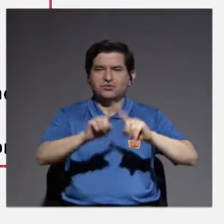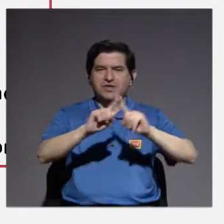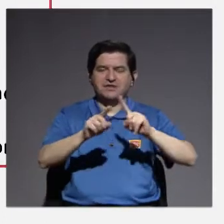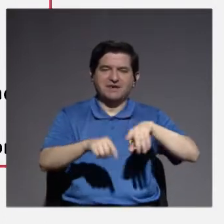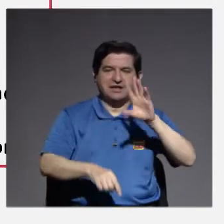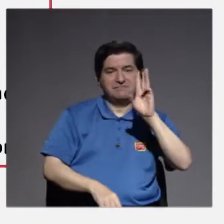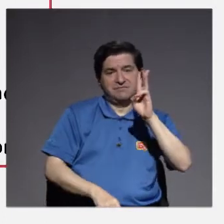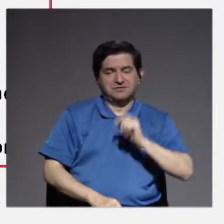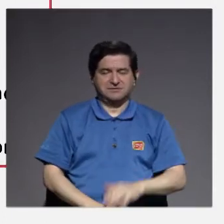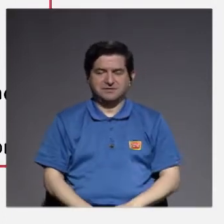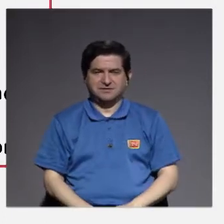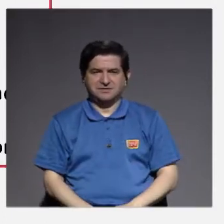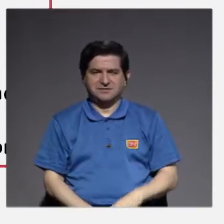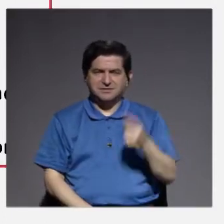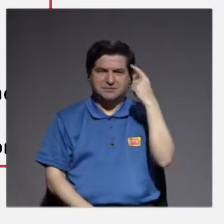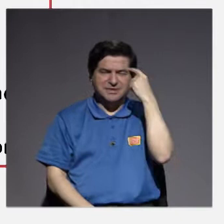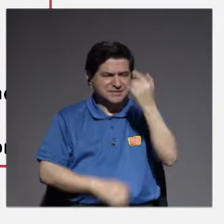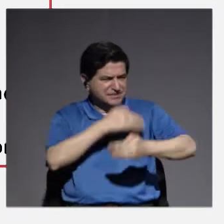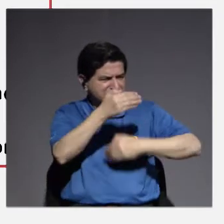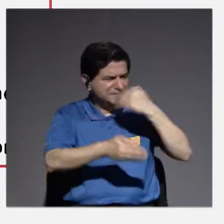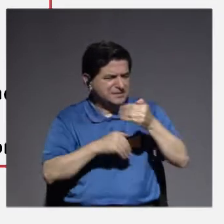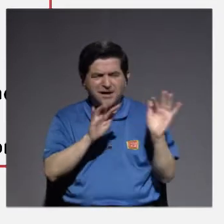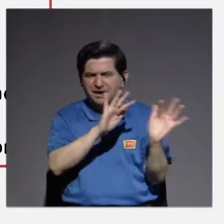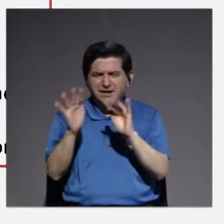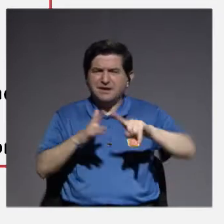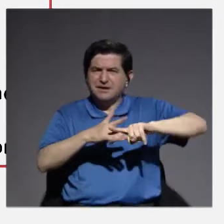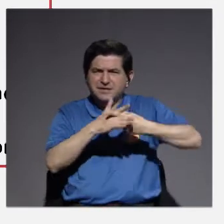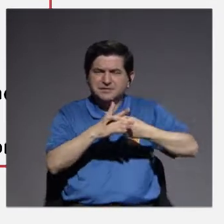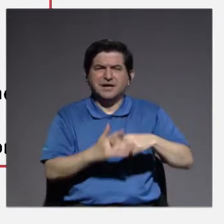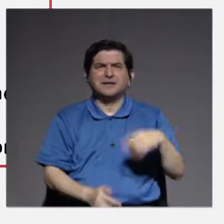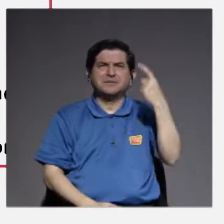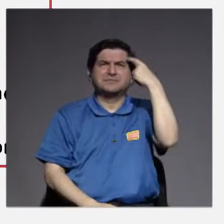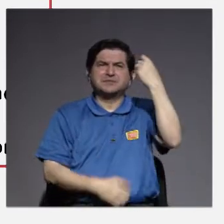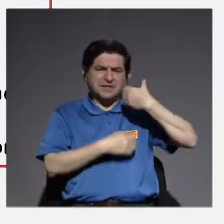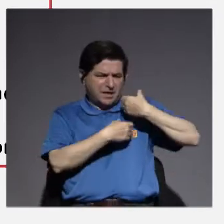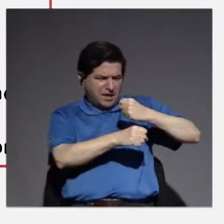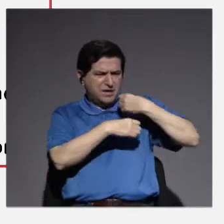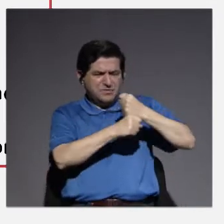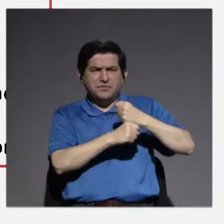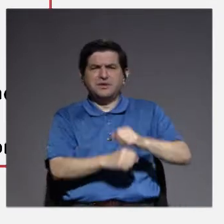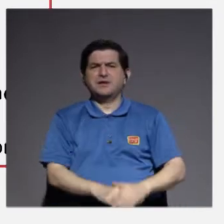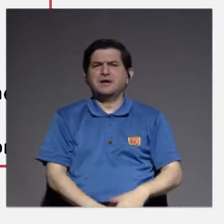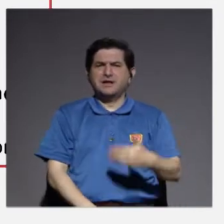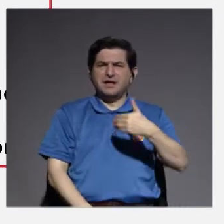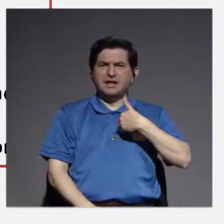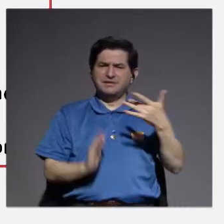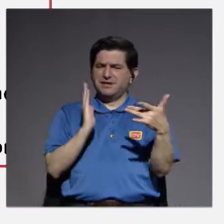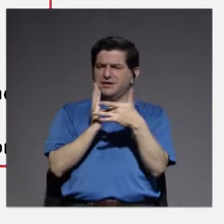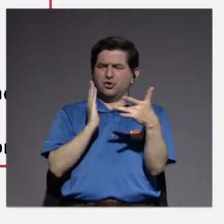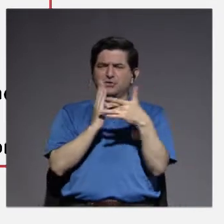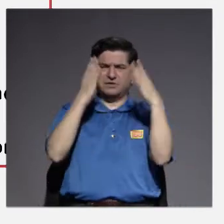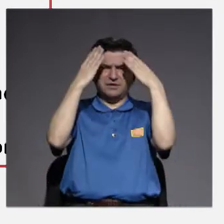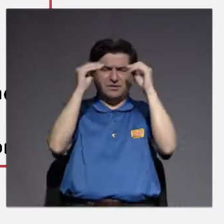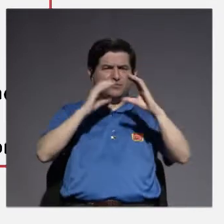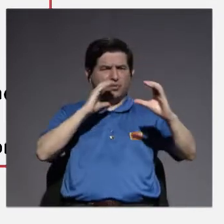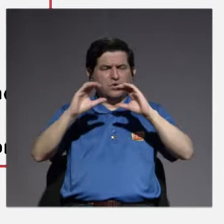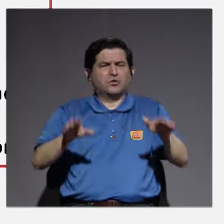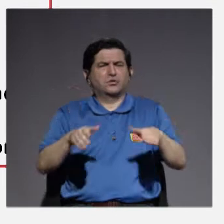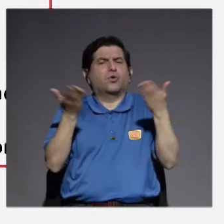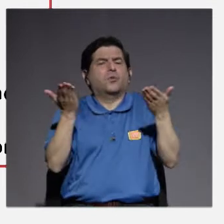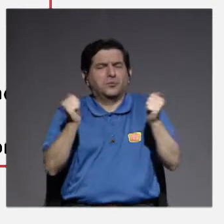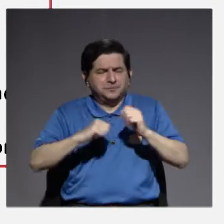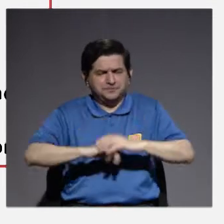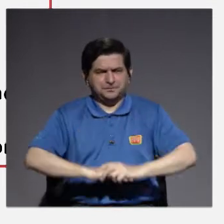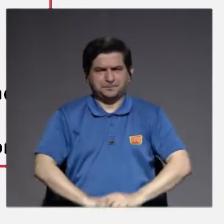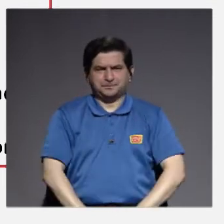punto de arranque al pensar en procesos de digitalización es cómo se encuentran las municipalidades en tenencia de tecnologías de información y comunicación, de TICs.